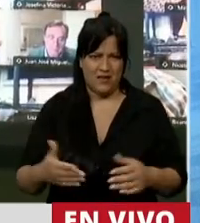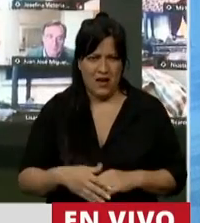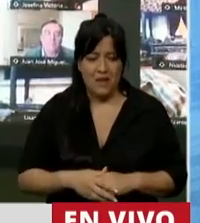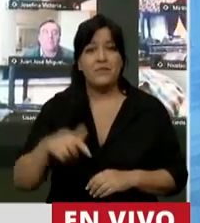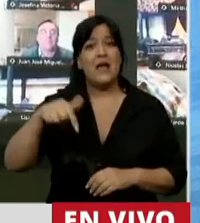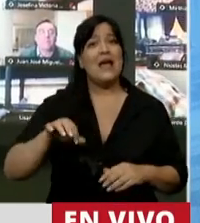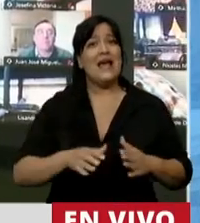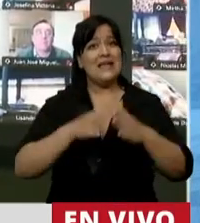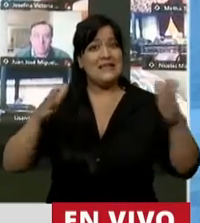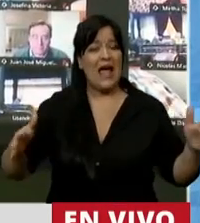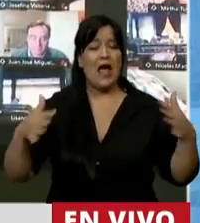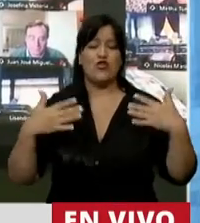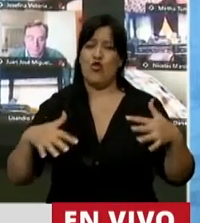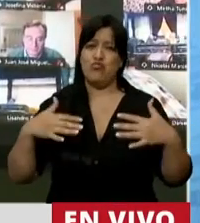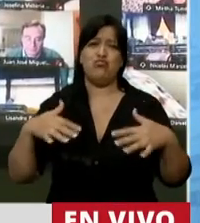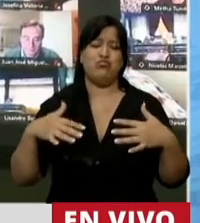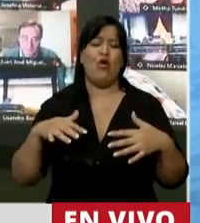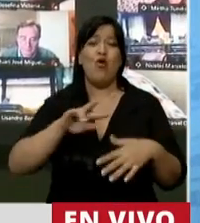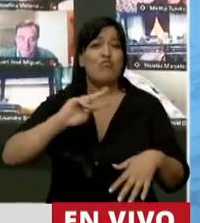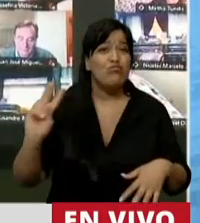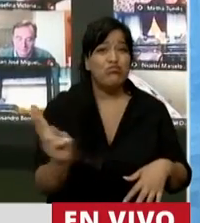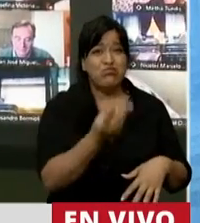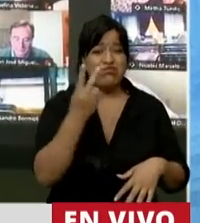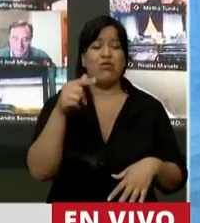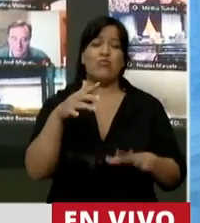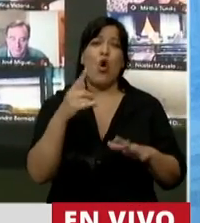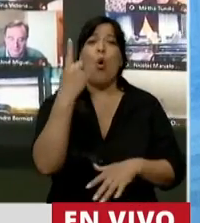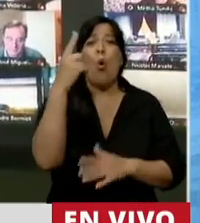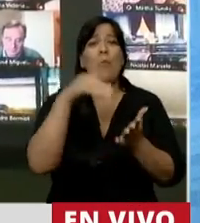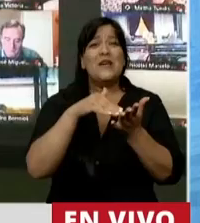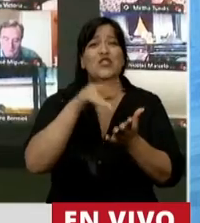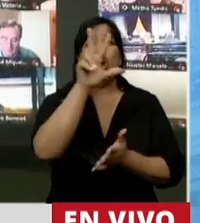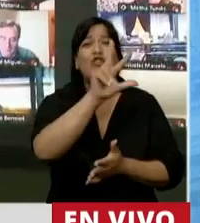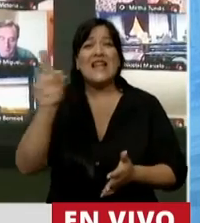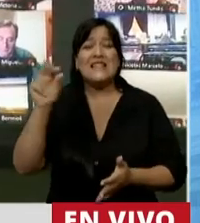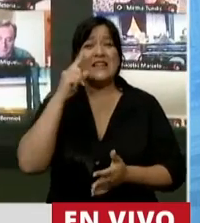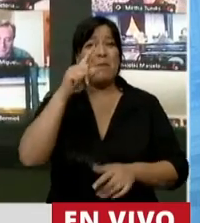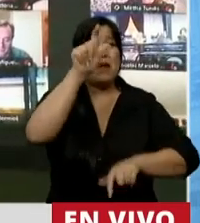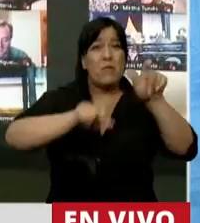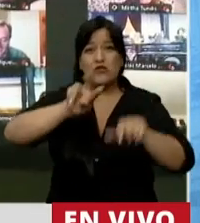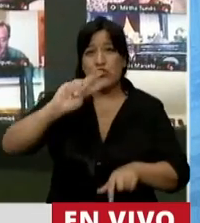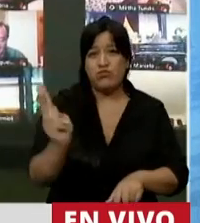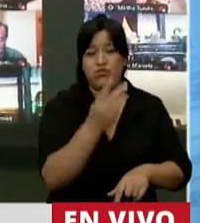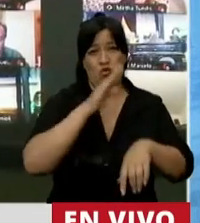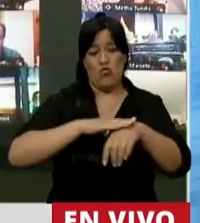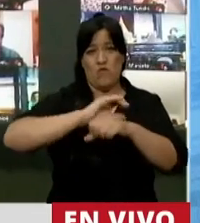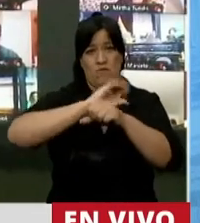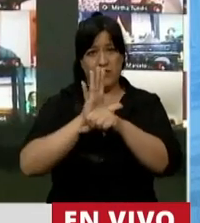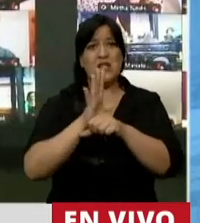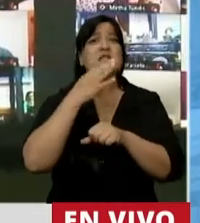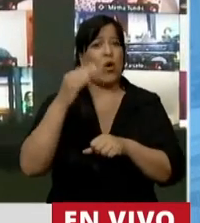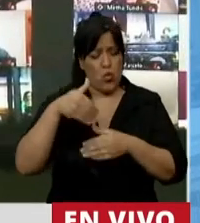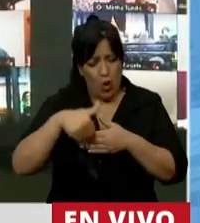Este año ha muerto en el mundo por esta pandemia más de 1.300.000 personas y muchas